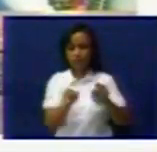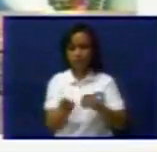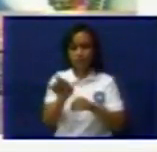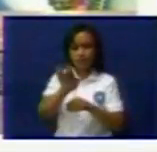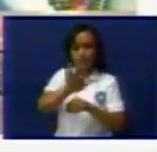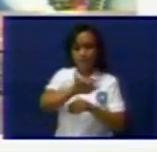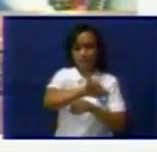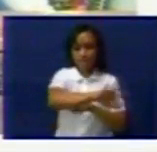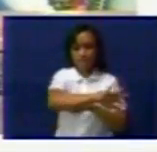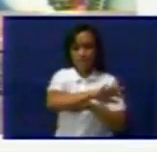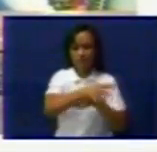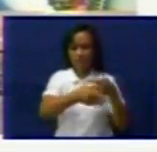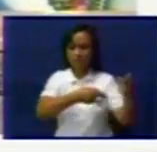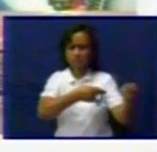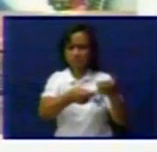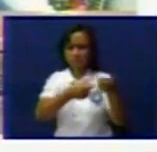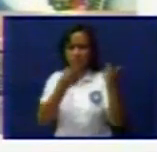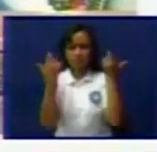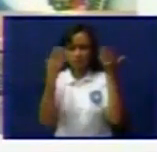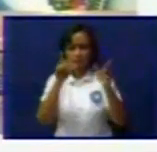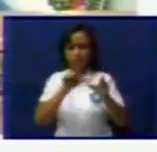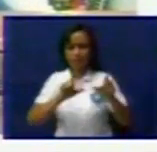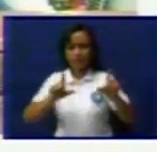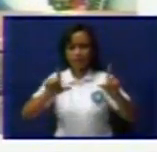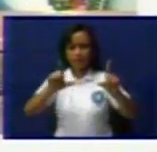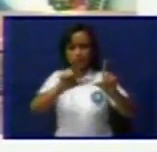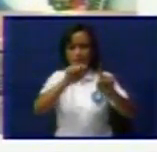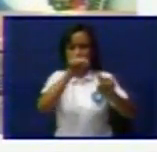costero de negocios que estará en esta zona.